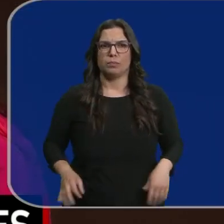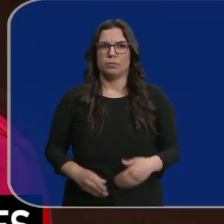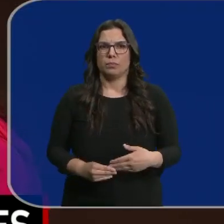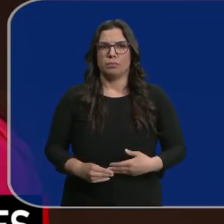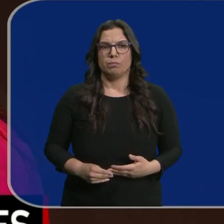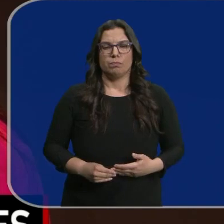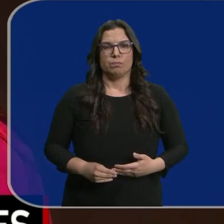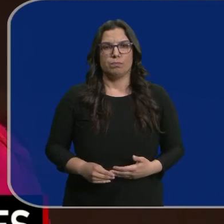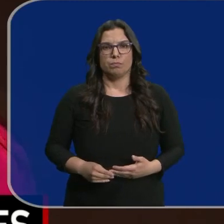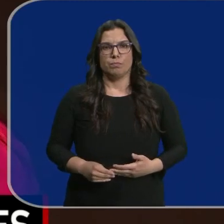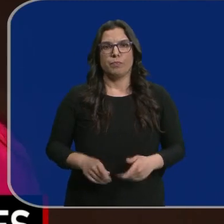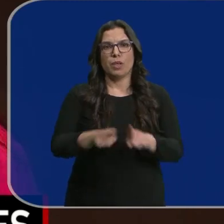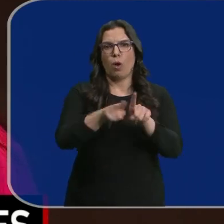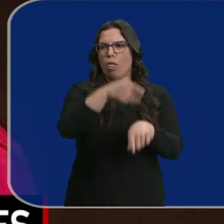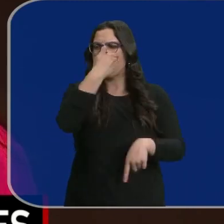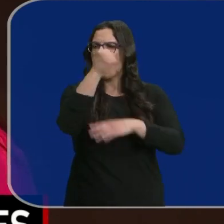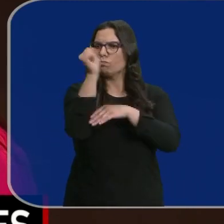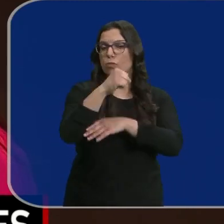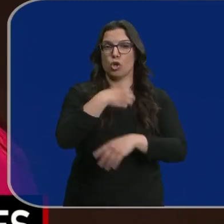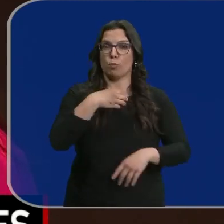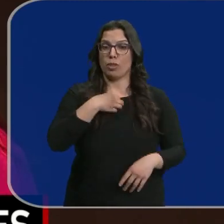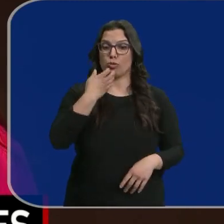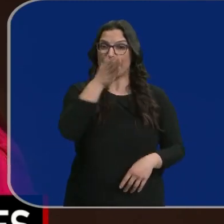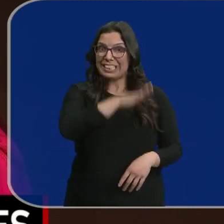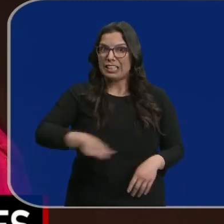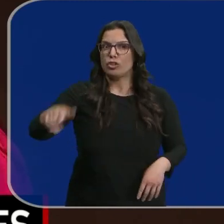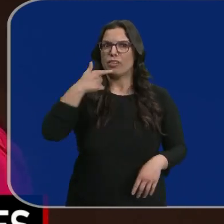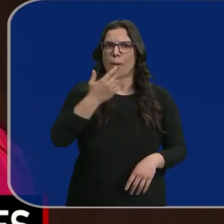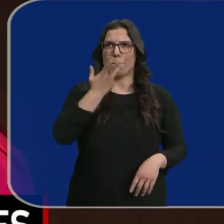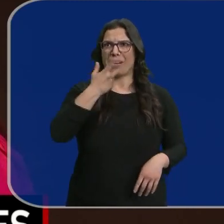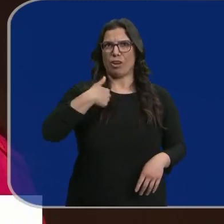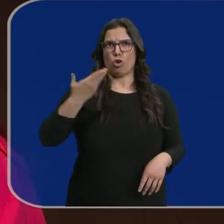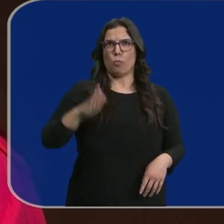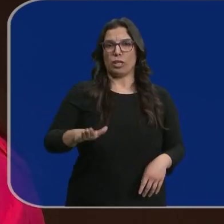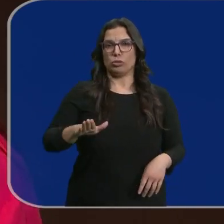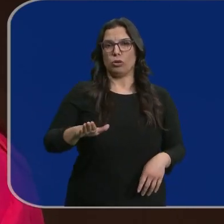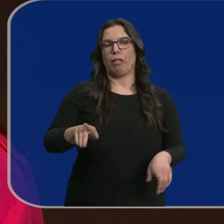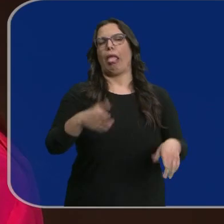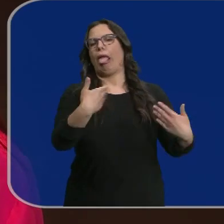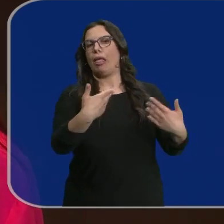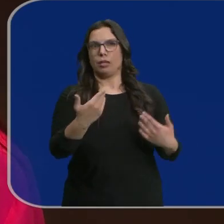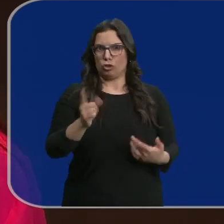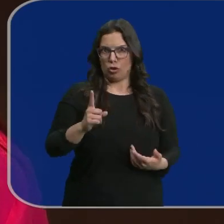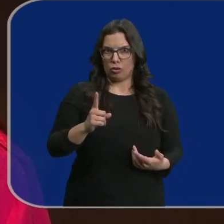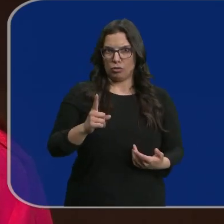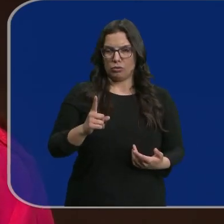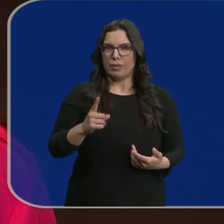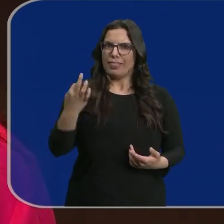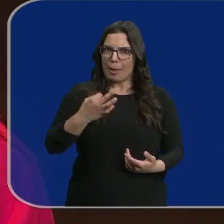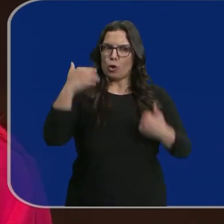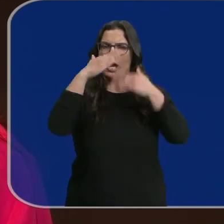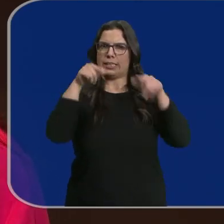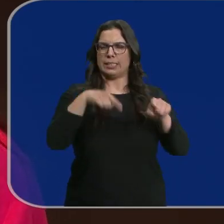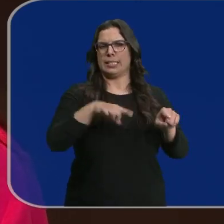No podemos dejar o mirar para otro lado cuando un menor llega a decir, preferiría estar muerto, o cuál es la razón por la que yo vivo, ¿no? Entonces,